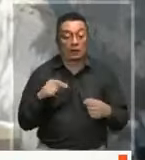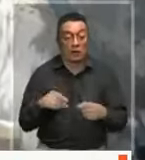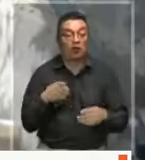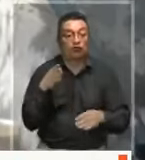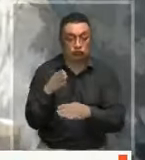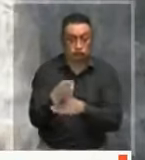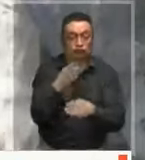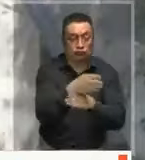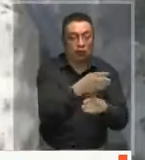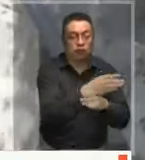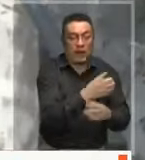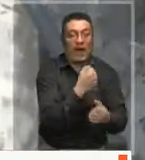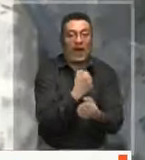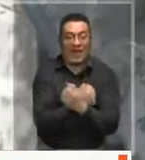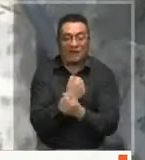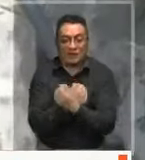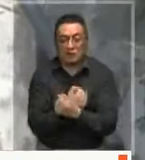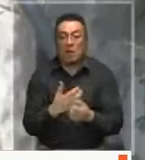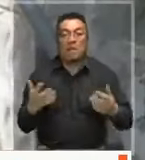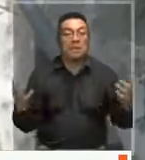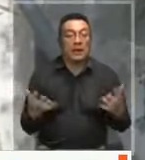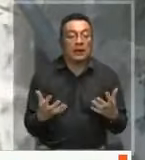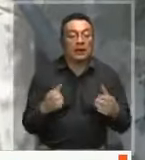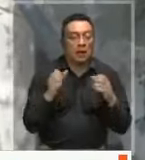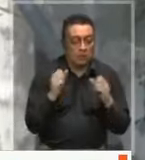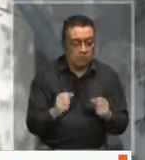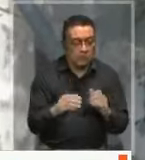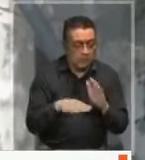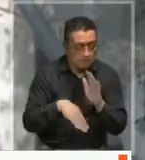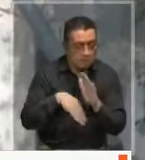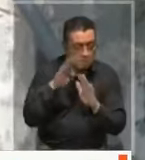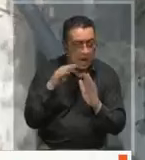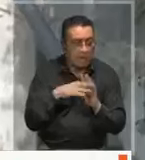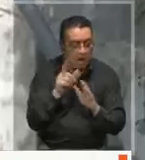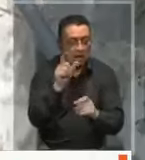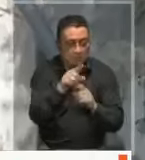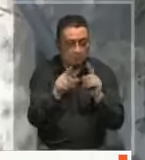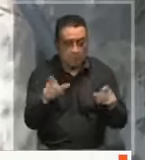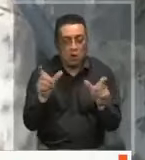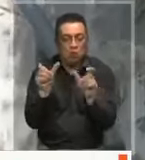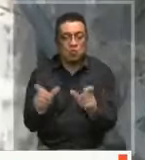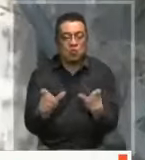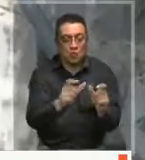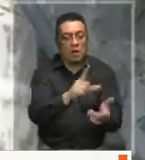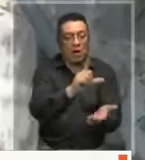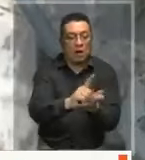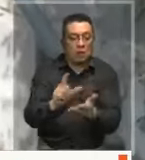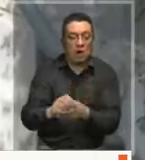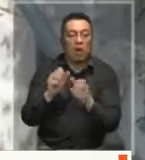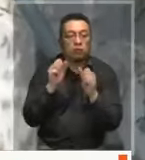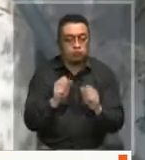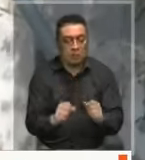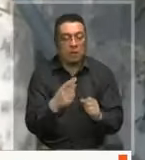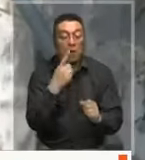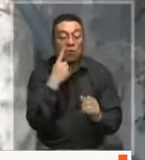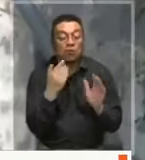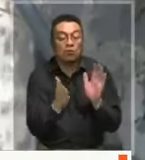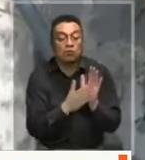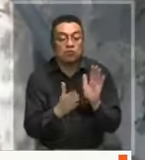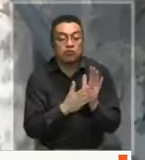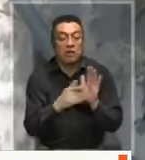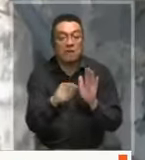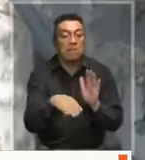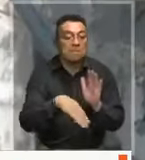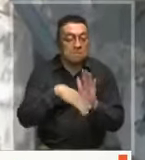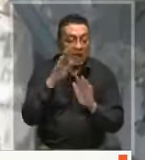de carabineros de manera tal que pueda haber mayor presencia de guardias en las zonas que pudieran estar demostrando una mayor tasa